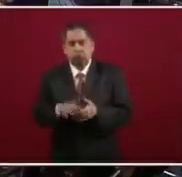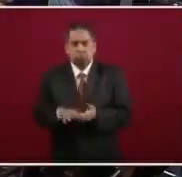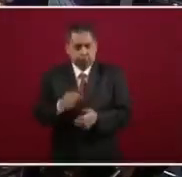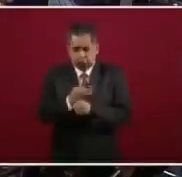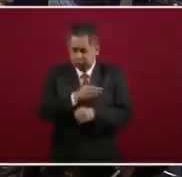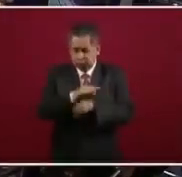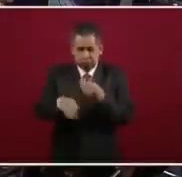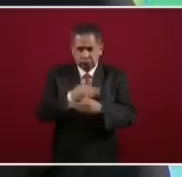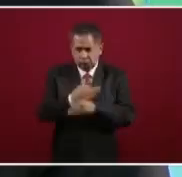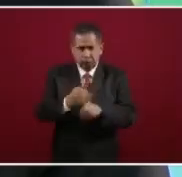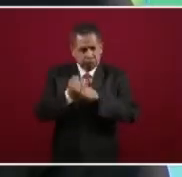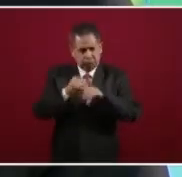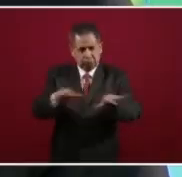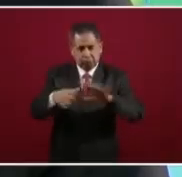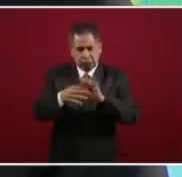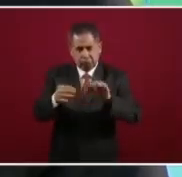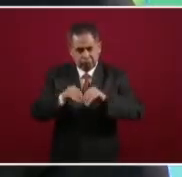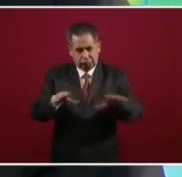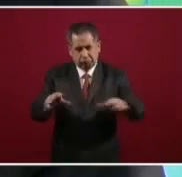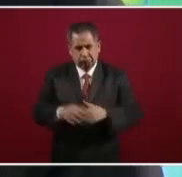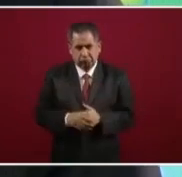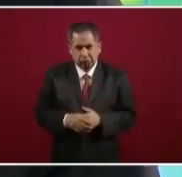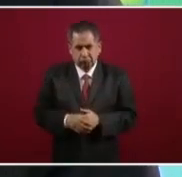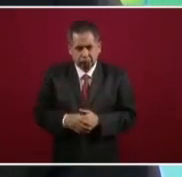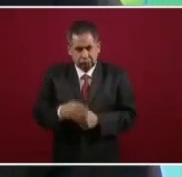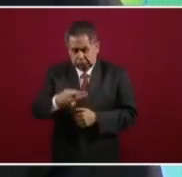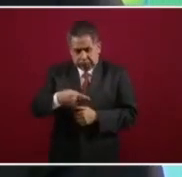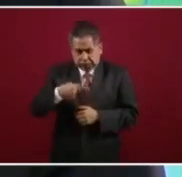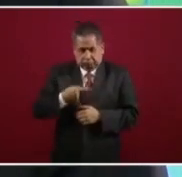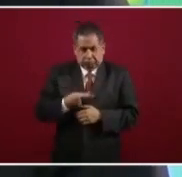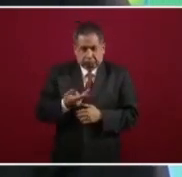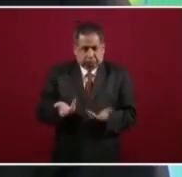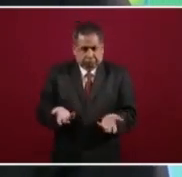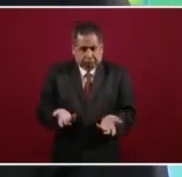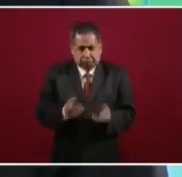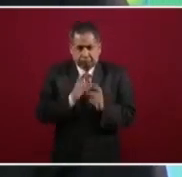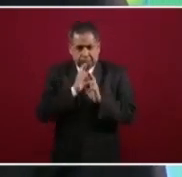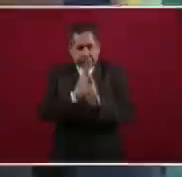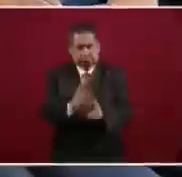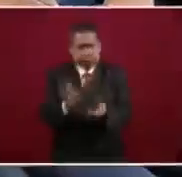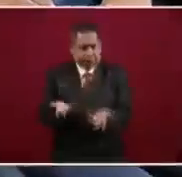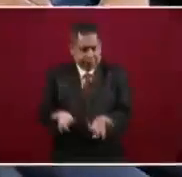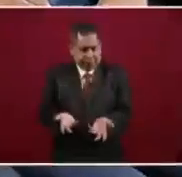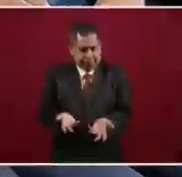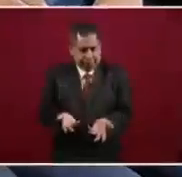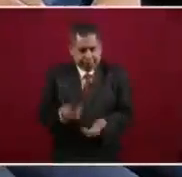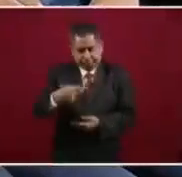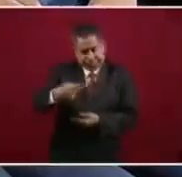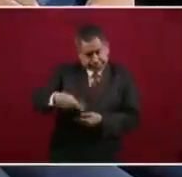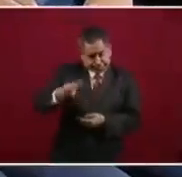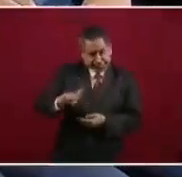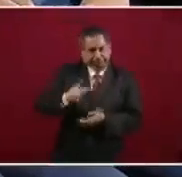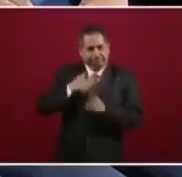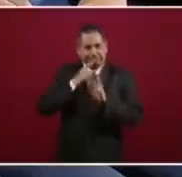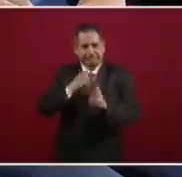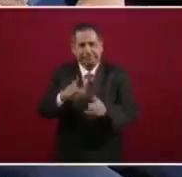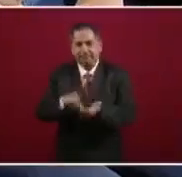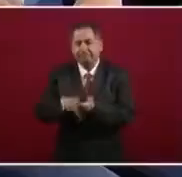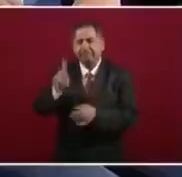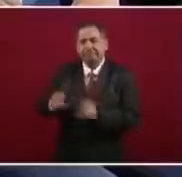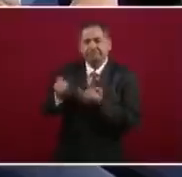todo nada más preguntarnos ahora sí que como diría